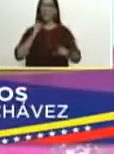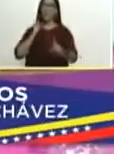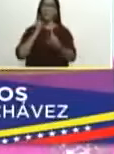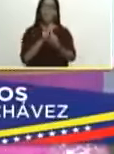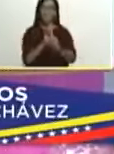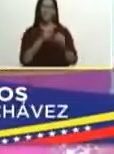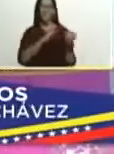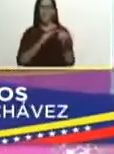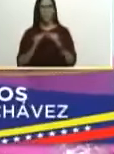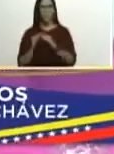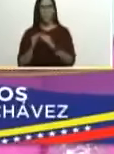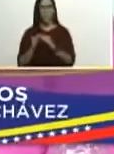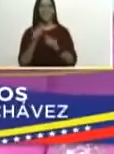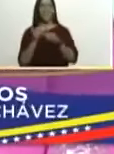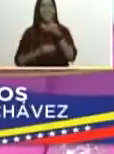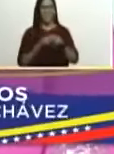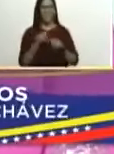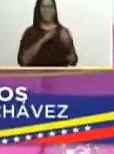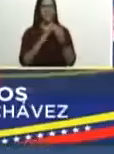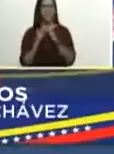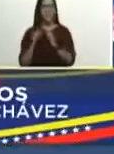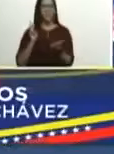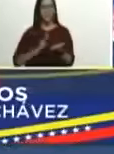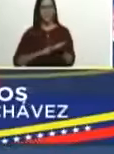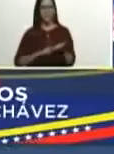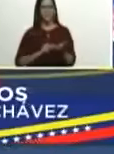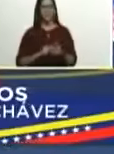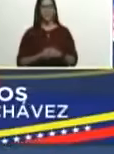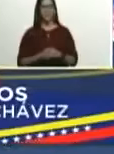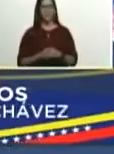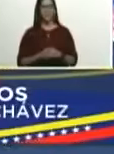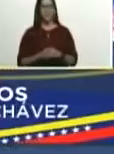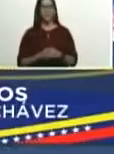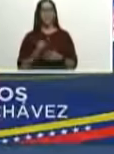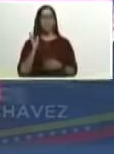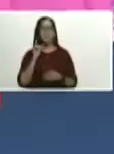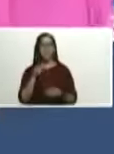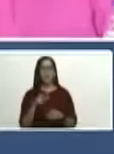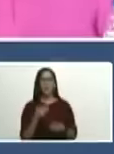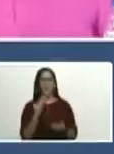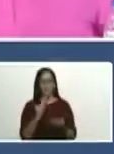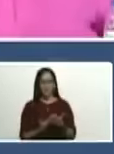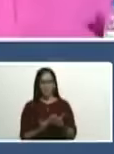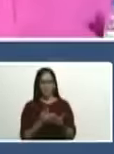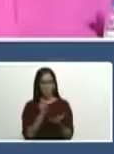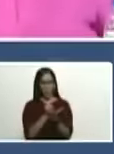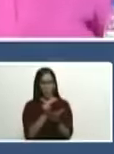desde la comuna, hecho en comuna también. Usted hoy nos ha pedido aprobar